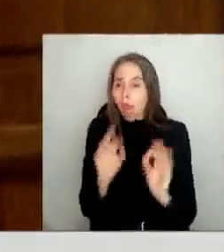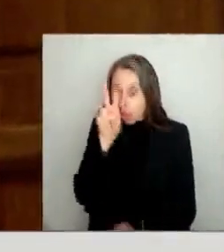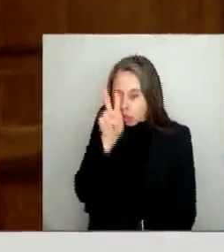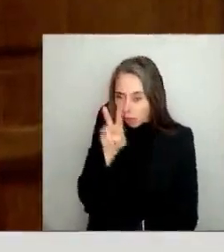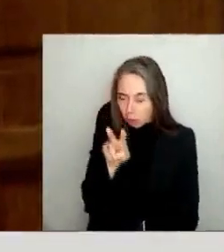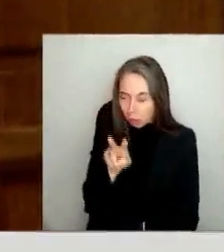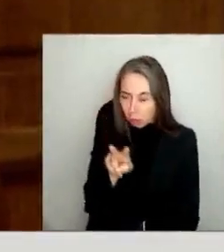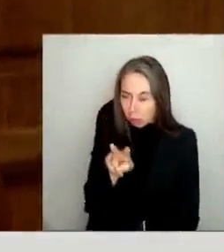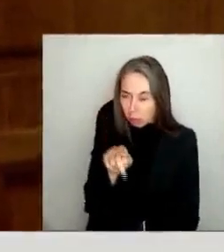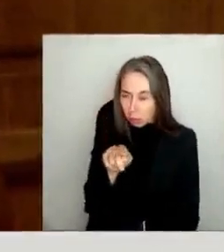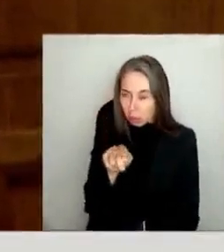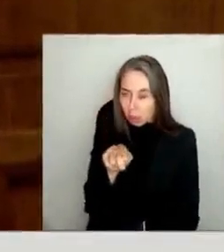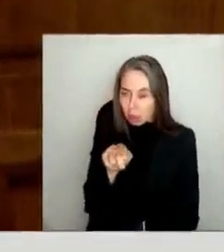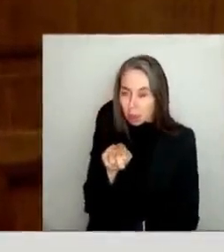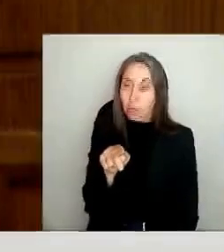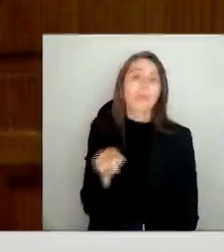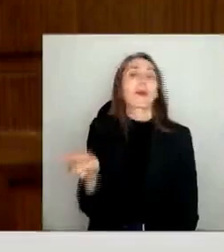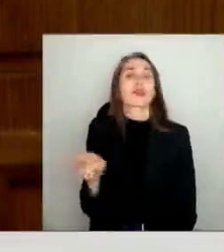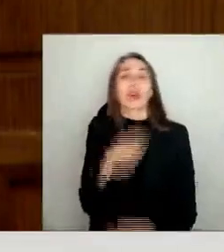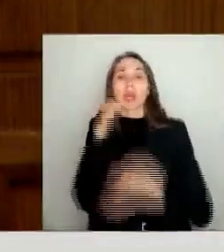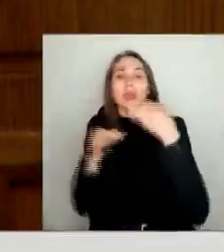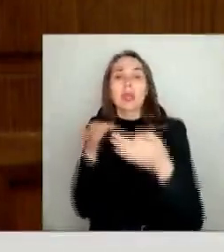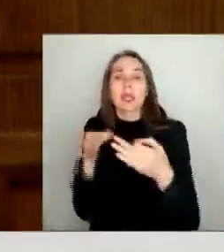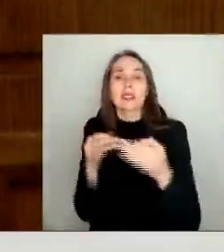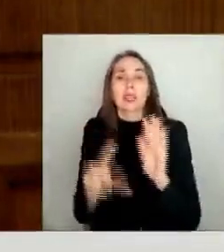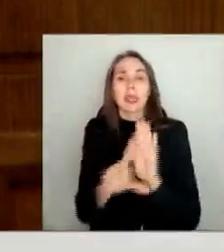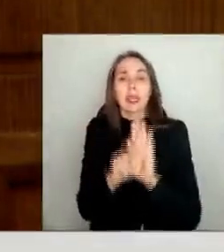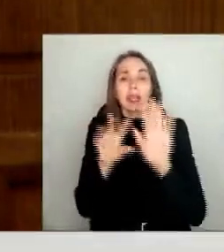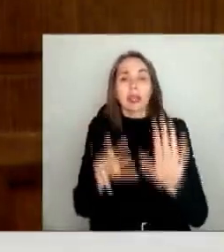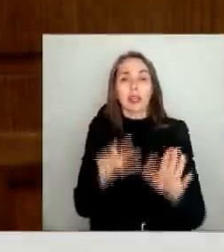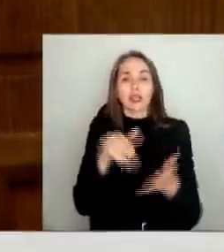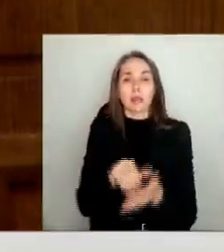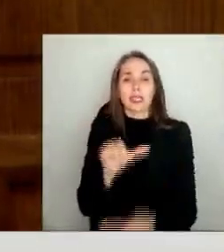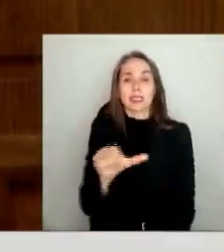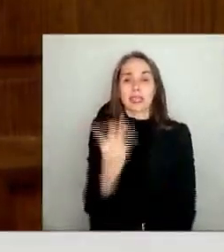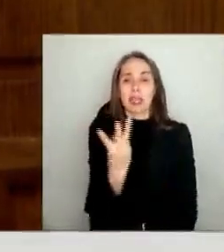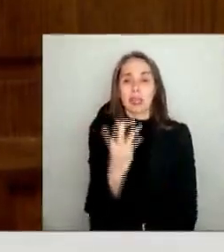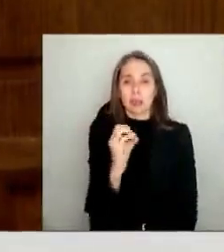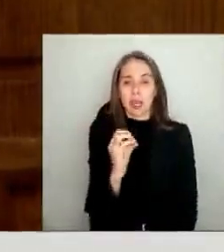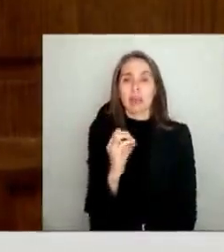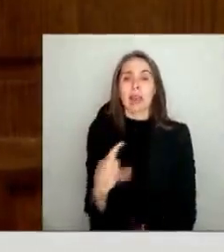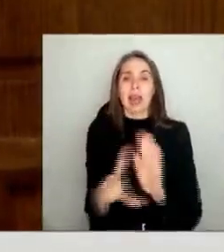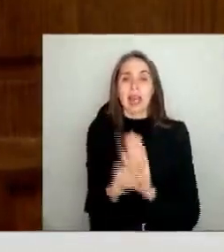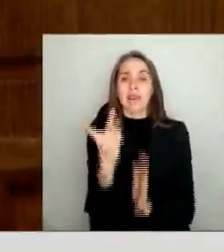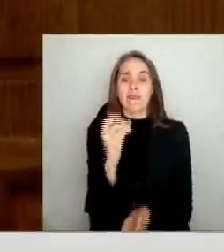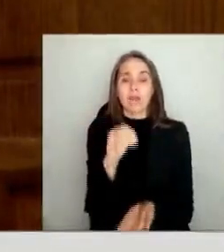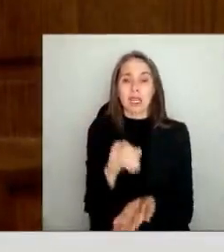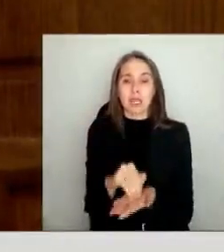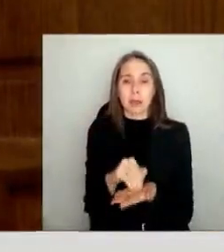está apelando a la ley 18630 a la ley 200000